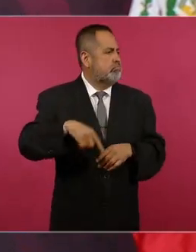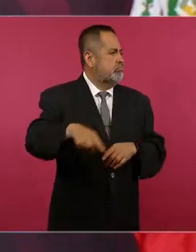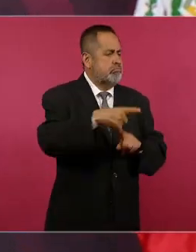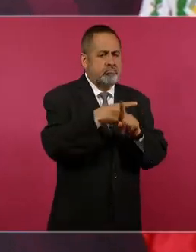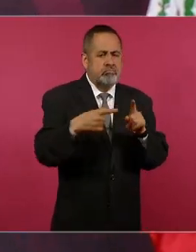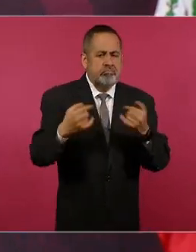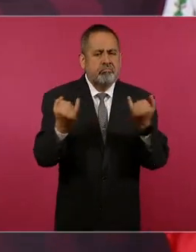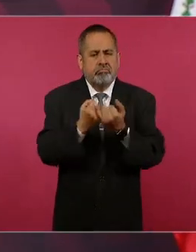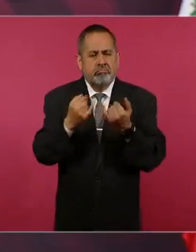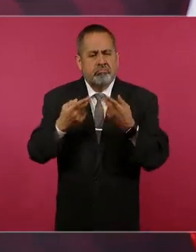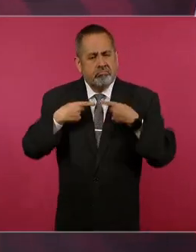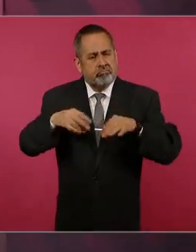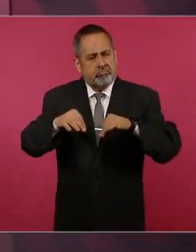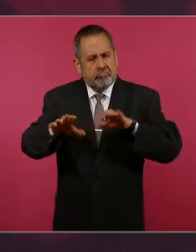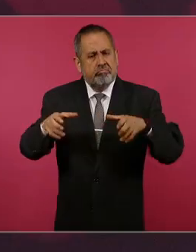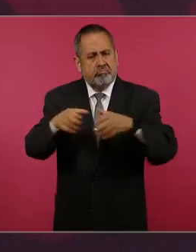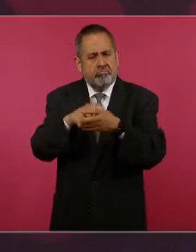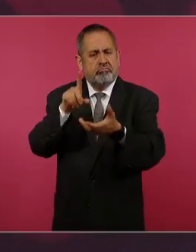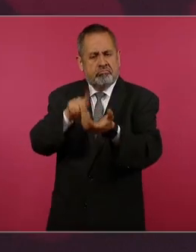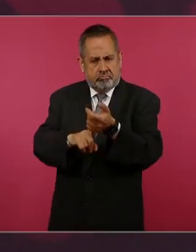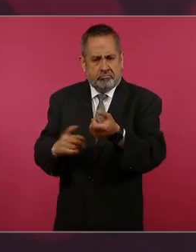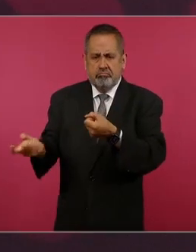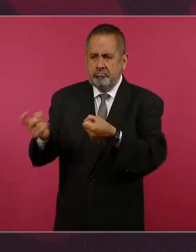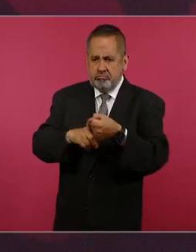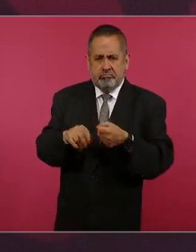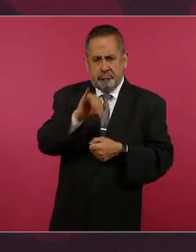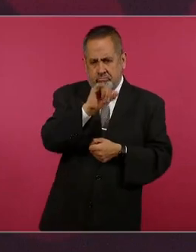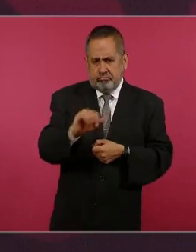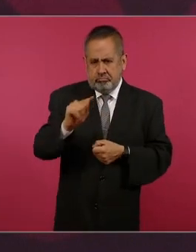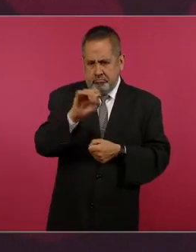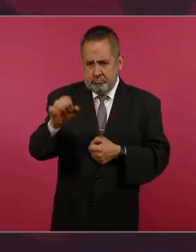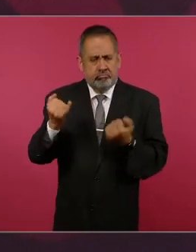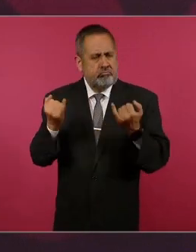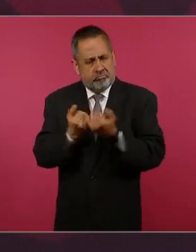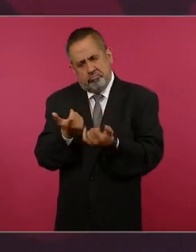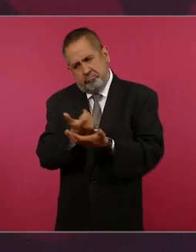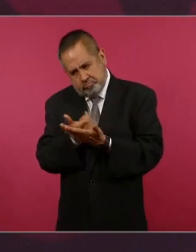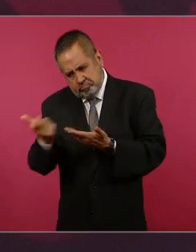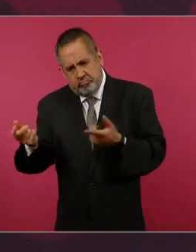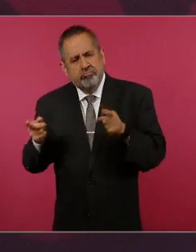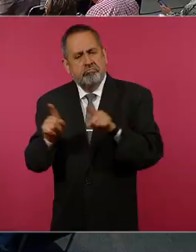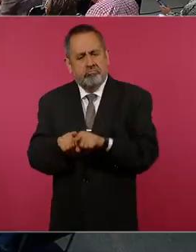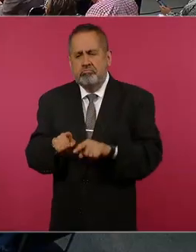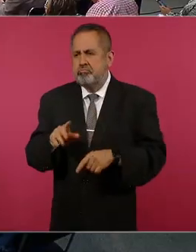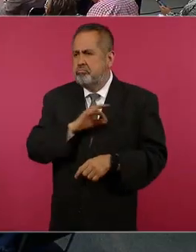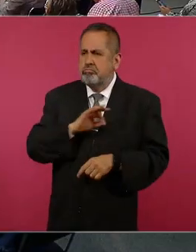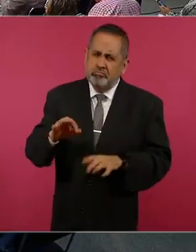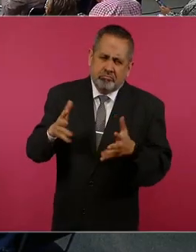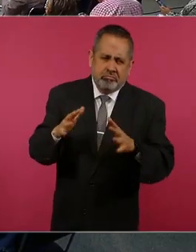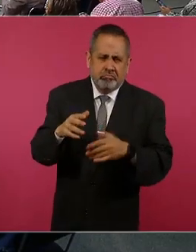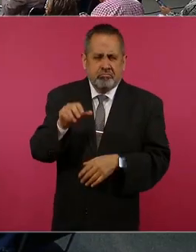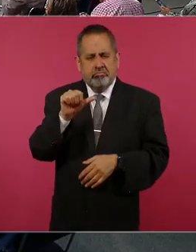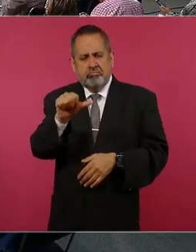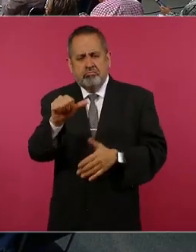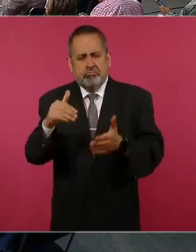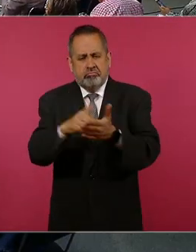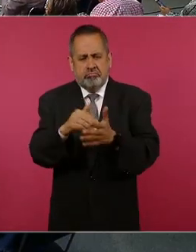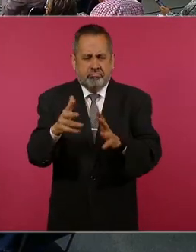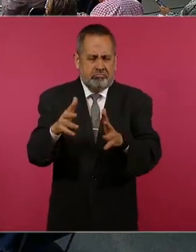lo que ganan los trabajadores inscritos al Seguro Social, alrededor de 16 mil pesos,